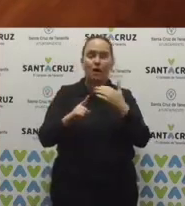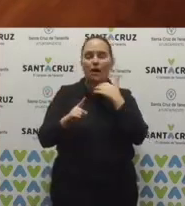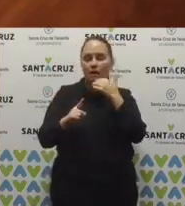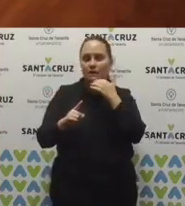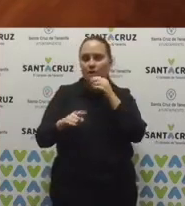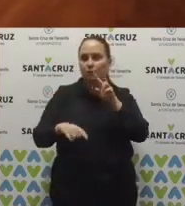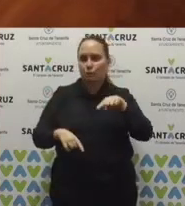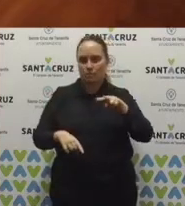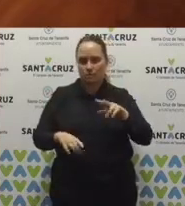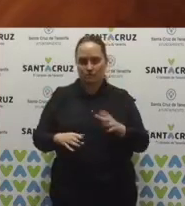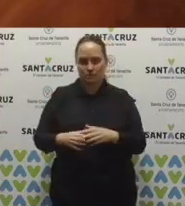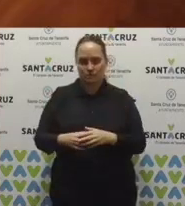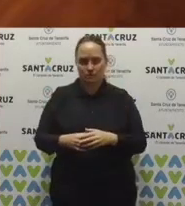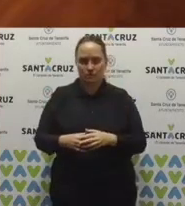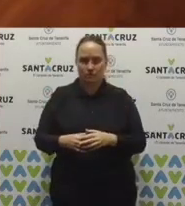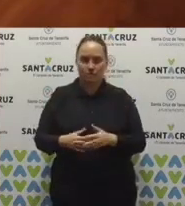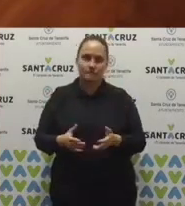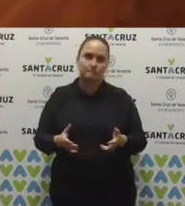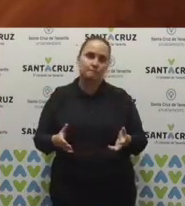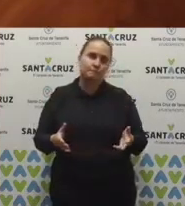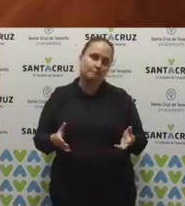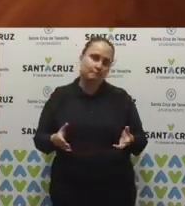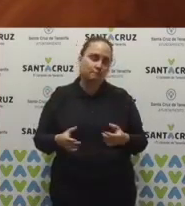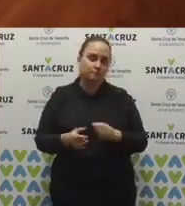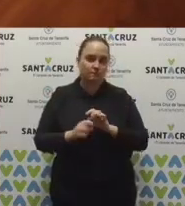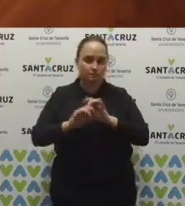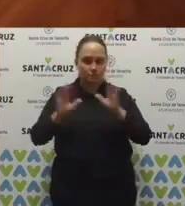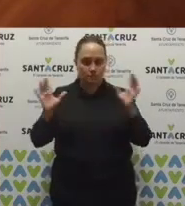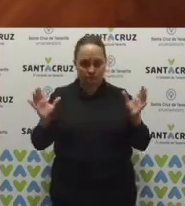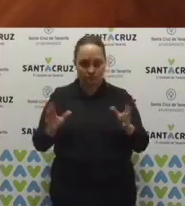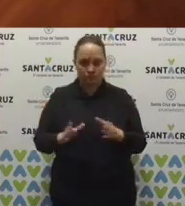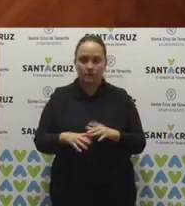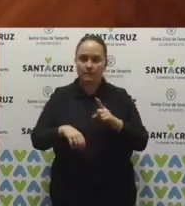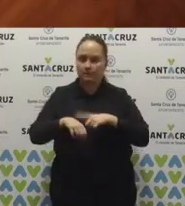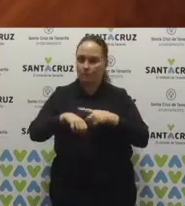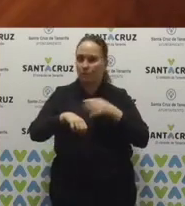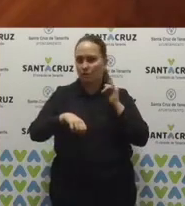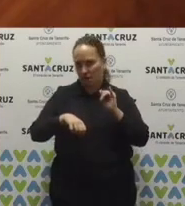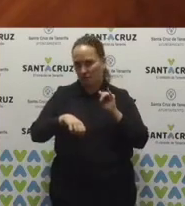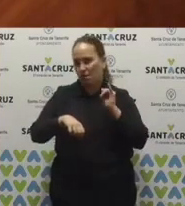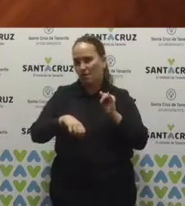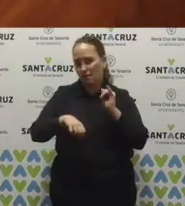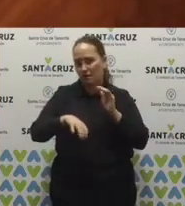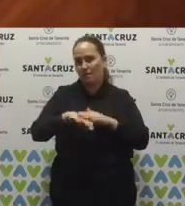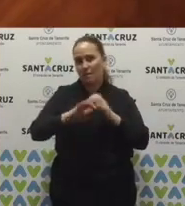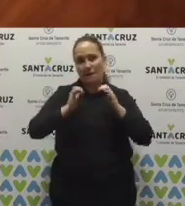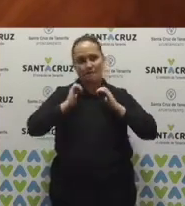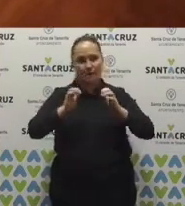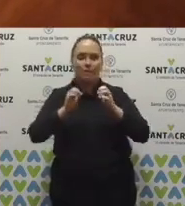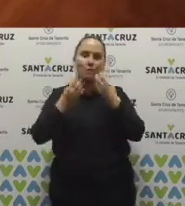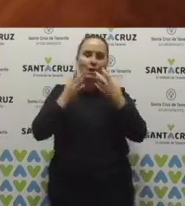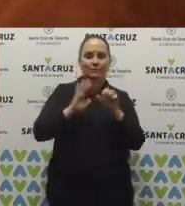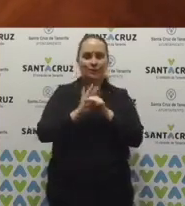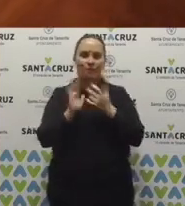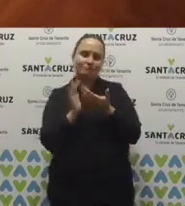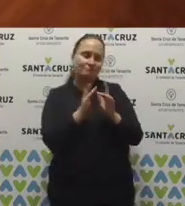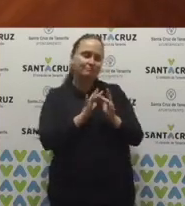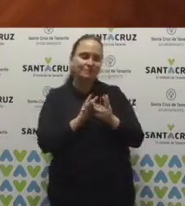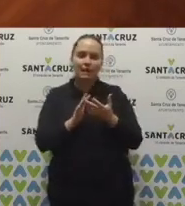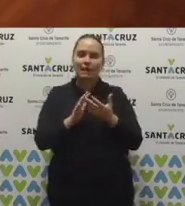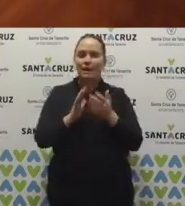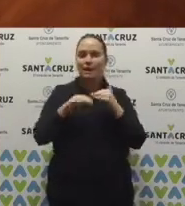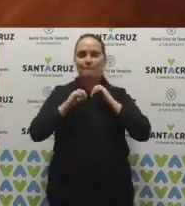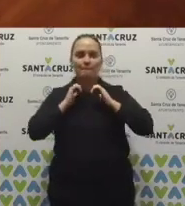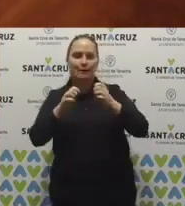por lo tanto desde luego hubiese habido tiempo para celebrar el pleno del buen rollito el pleno de la solidaridad